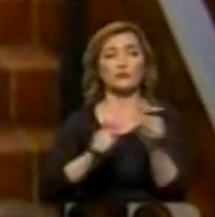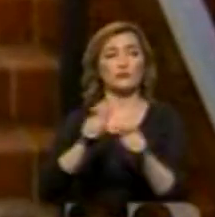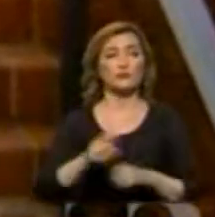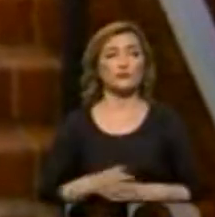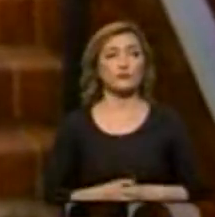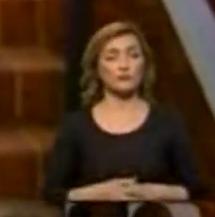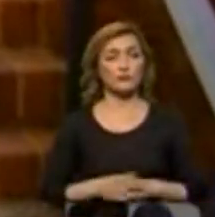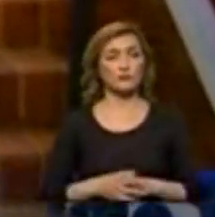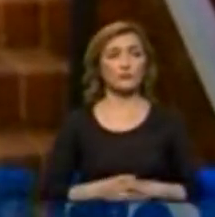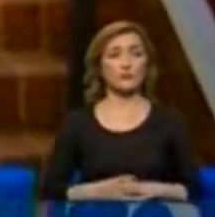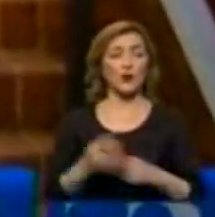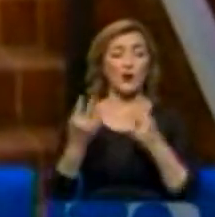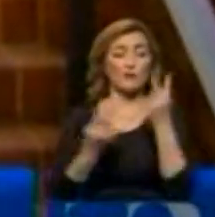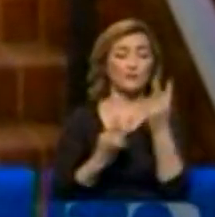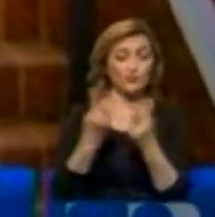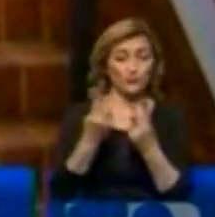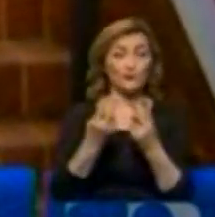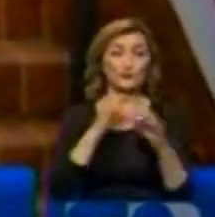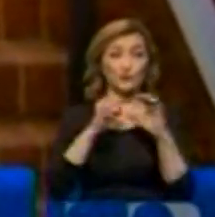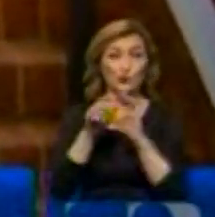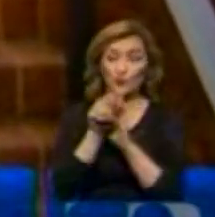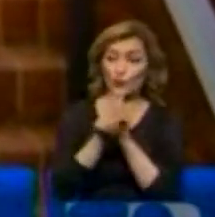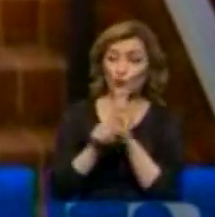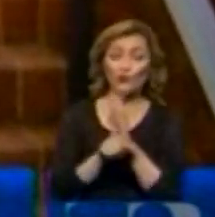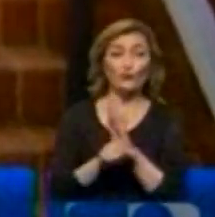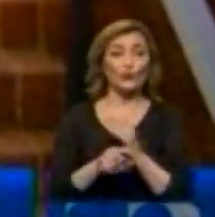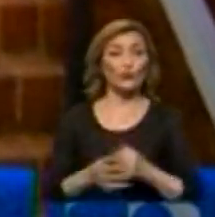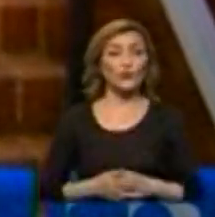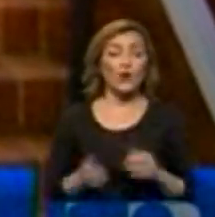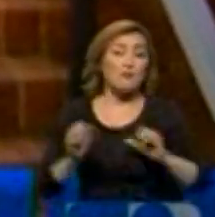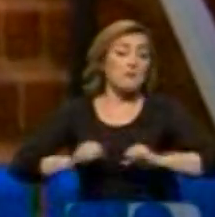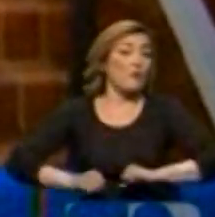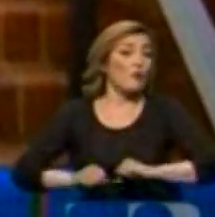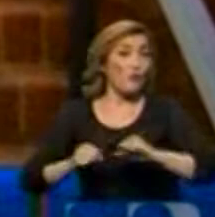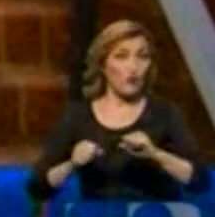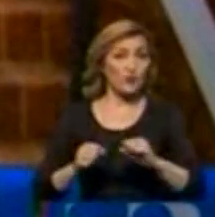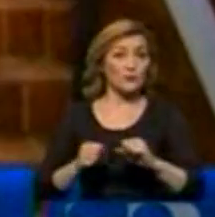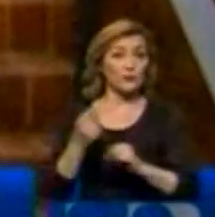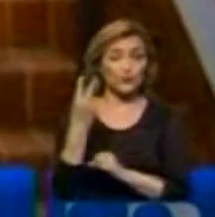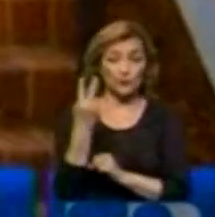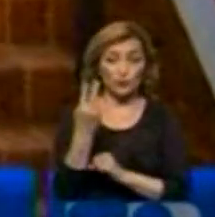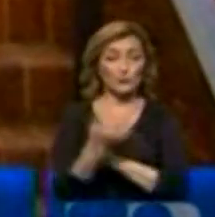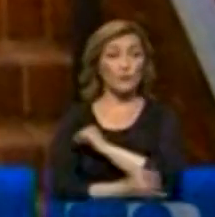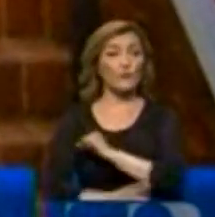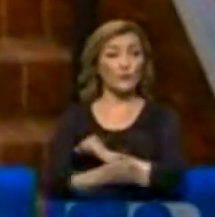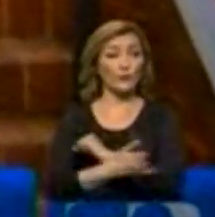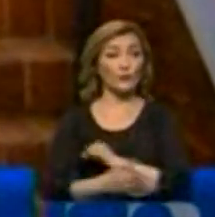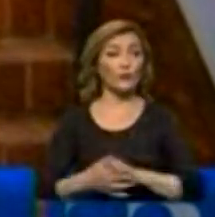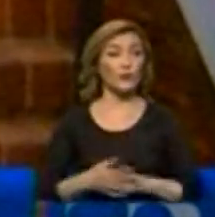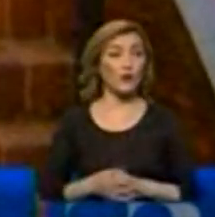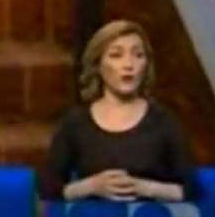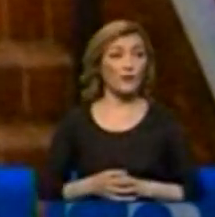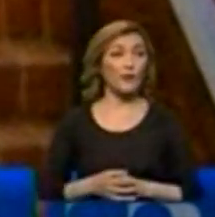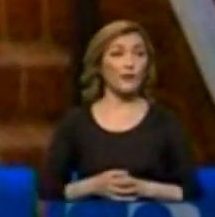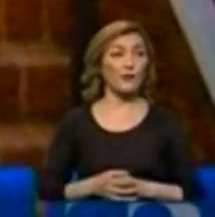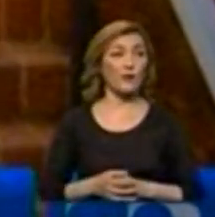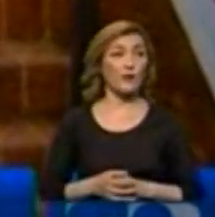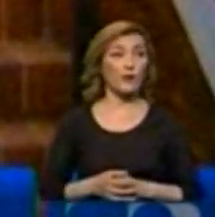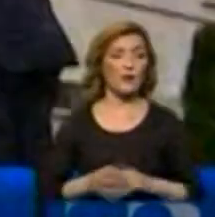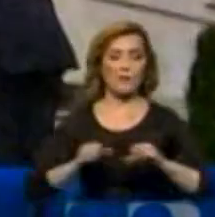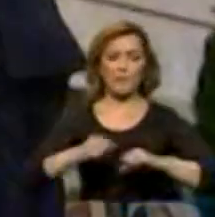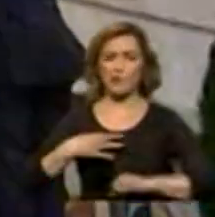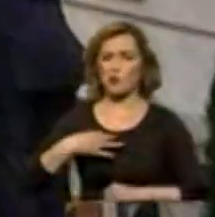por la visita, para conversar en detalle y ver qué posibilidades hay entre los dos lados. Pero hay mucha buena voluntad y es un buen